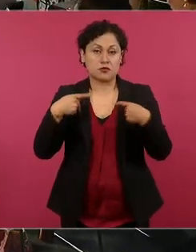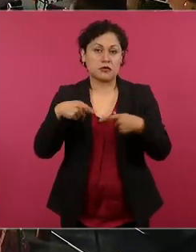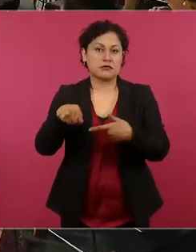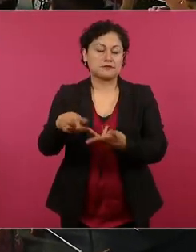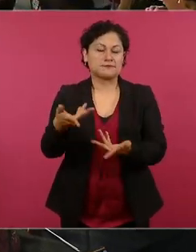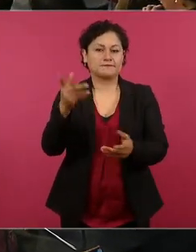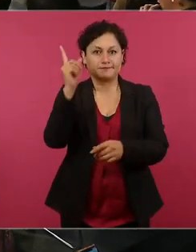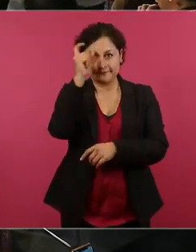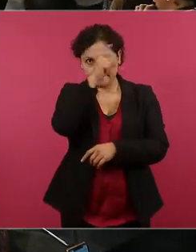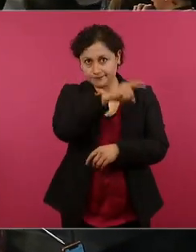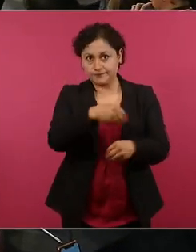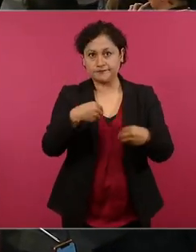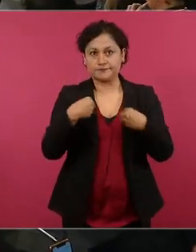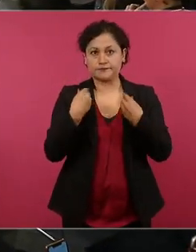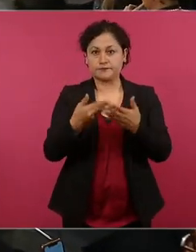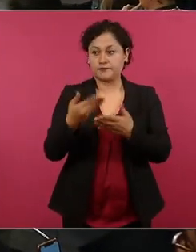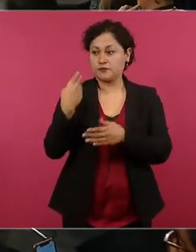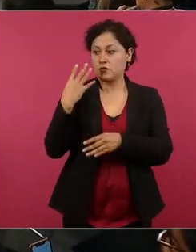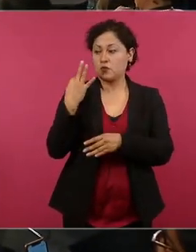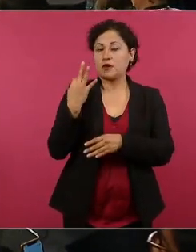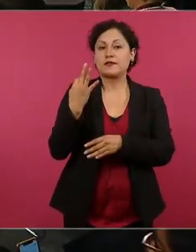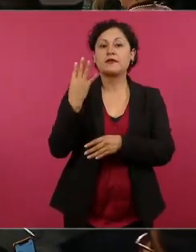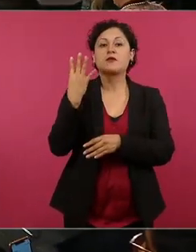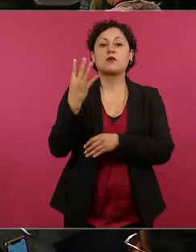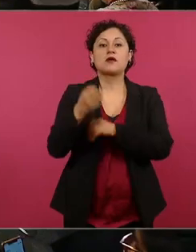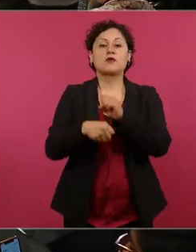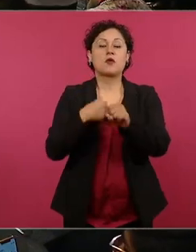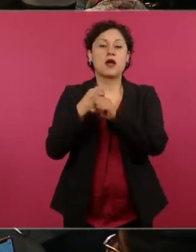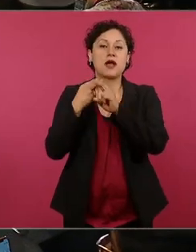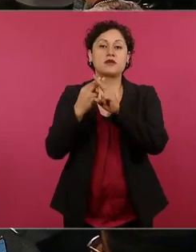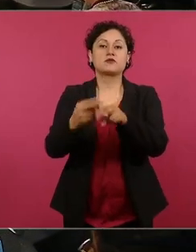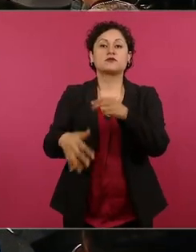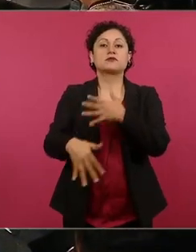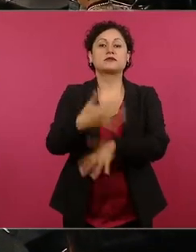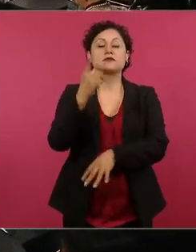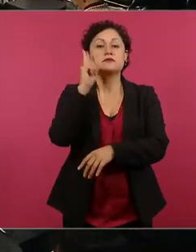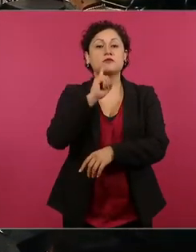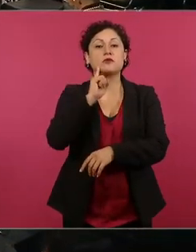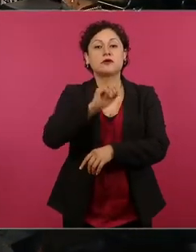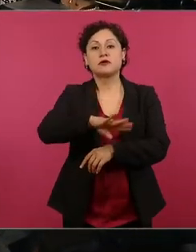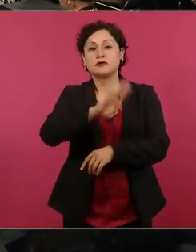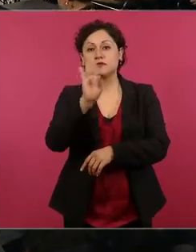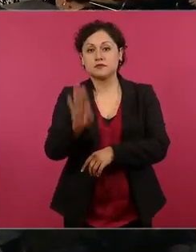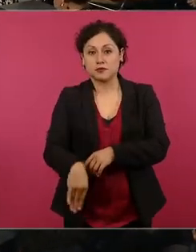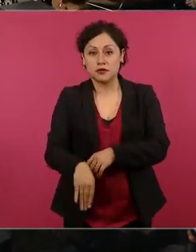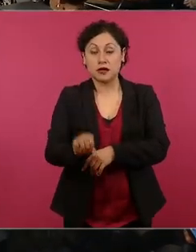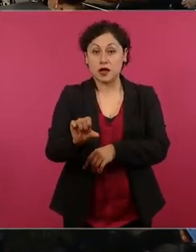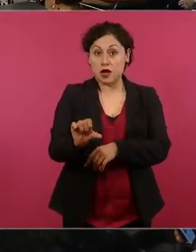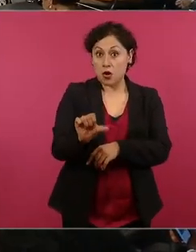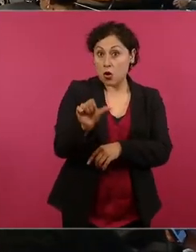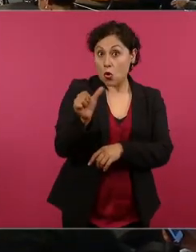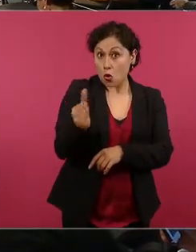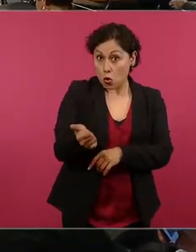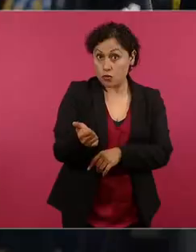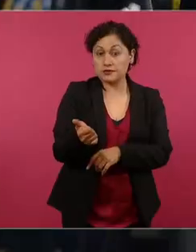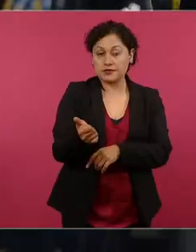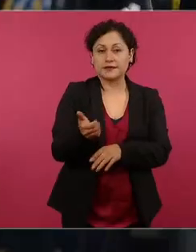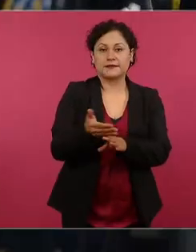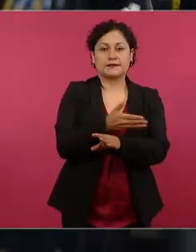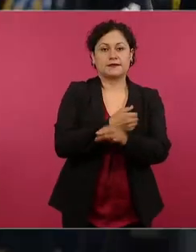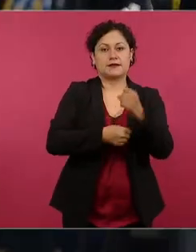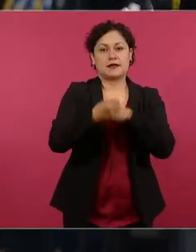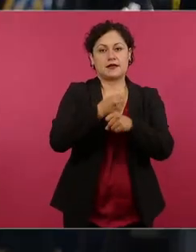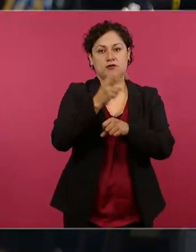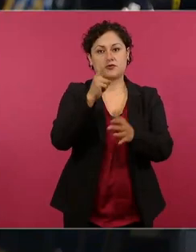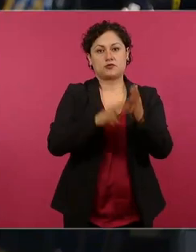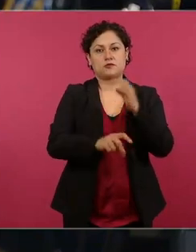últimos 4 años han muerto 15 mujeres y de ellas 11 en 2023, de acuerdo con algunas de las cifras, pero que han